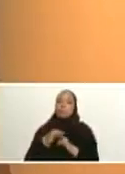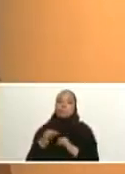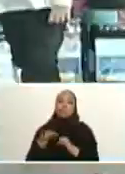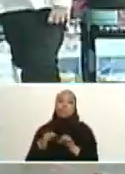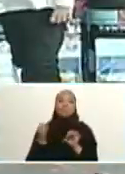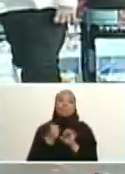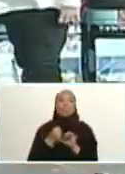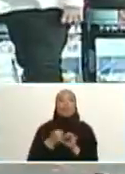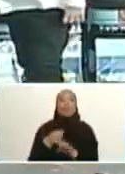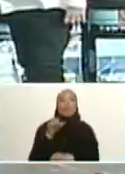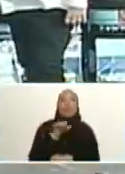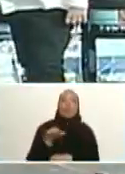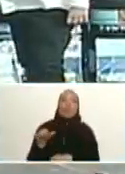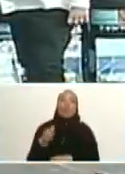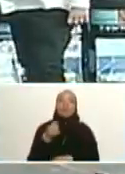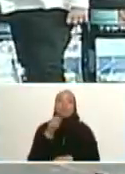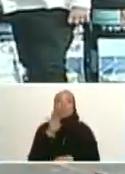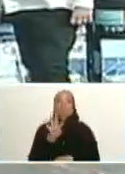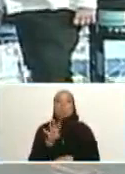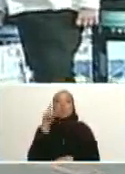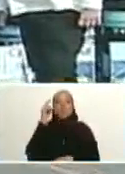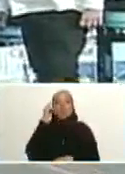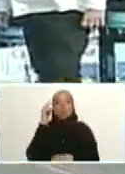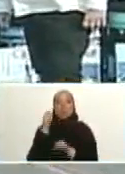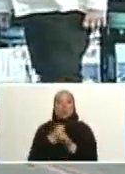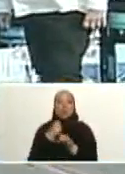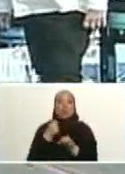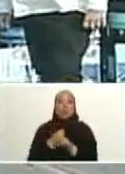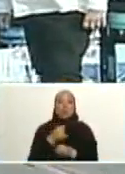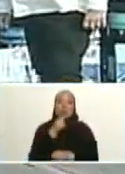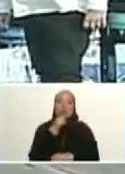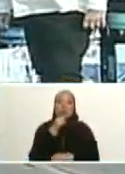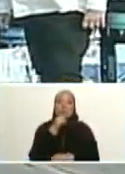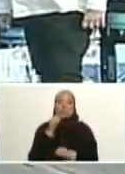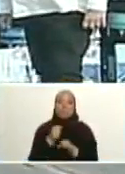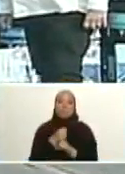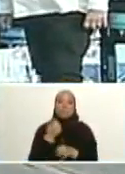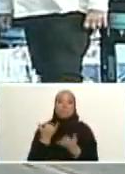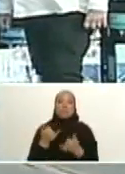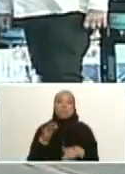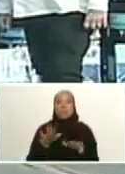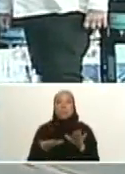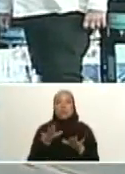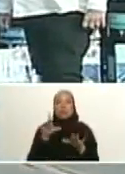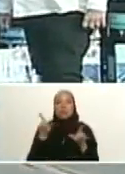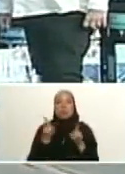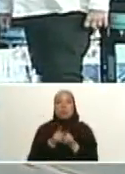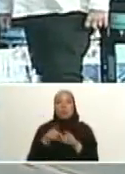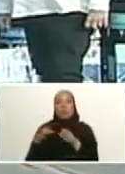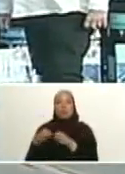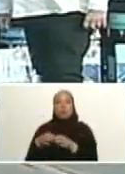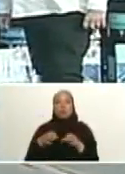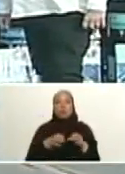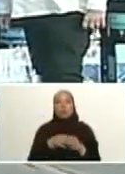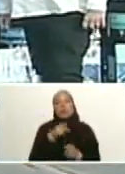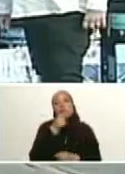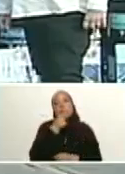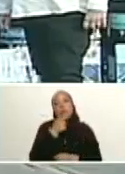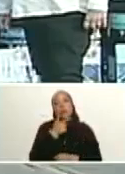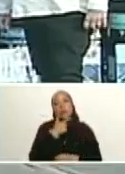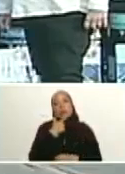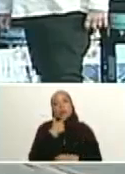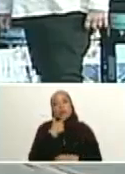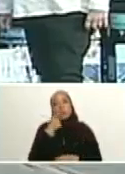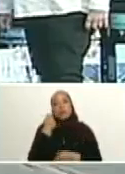esta semana y tenemos 4 días trabajando día y noche con 15 brigadistas de esa hermosa bricomiles